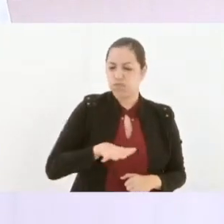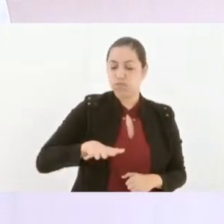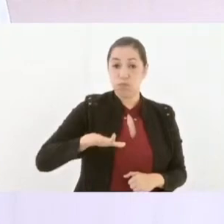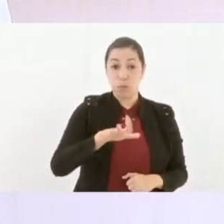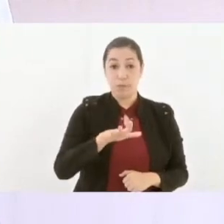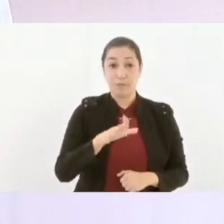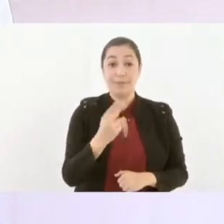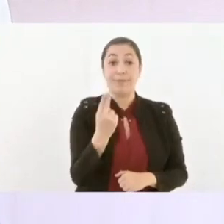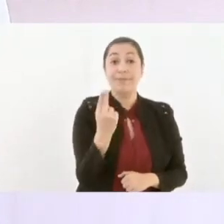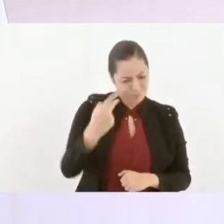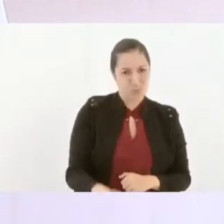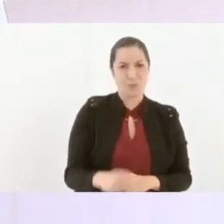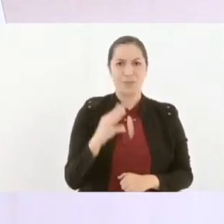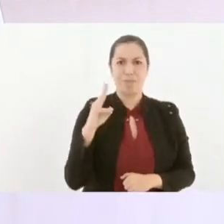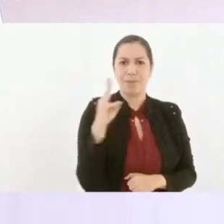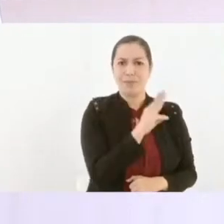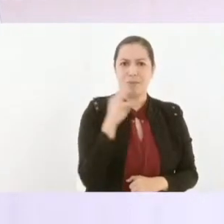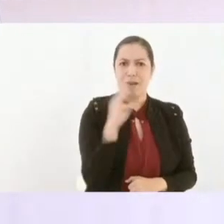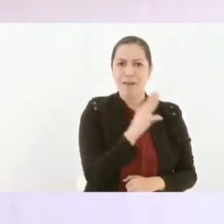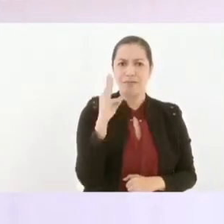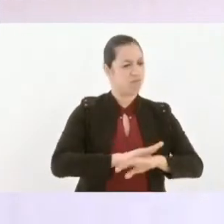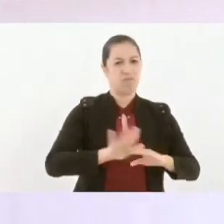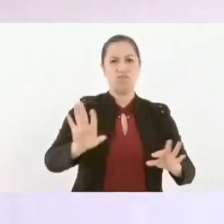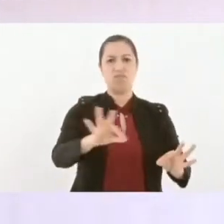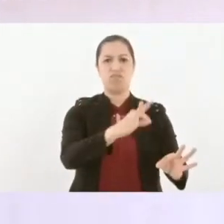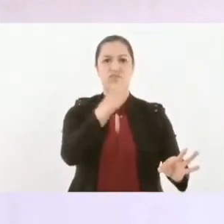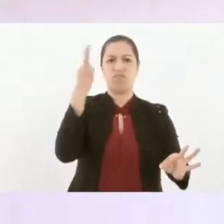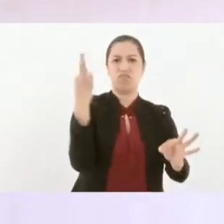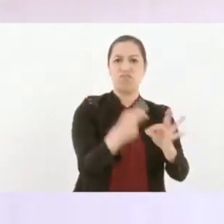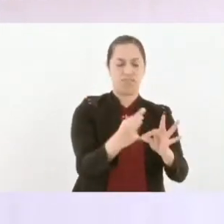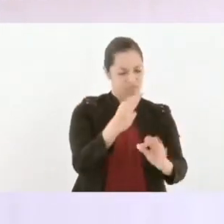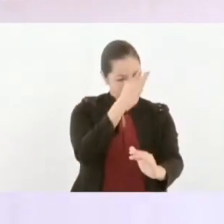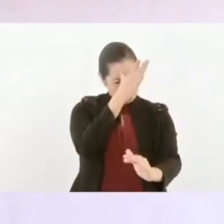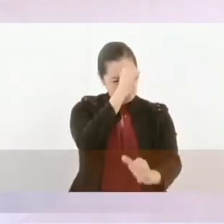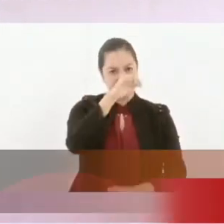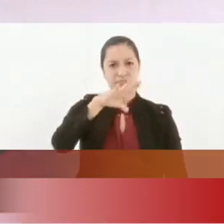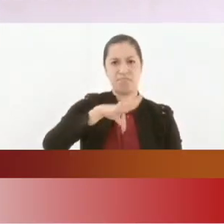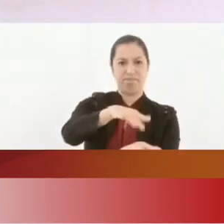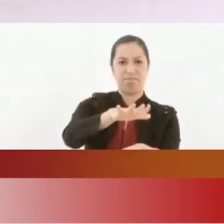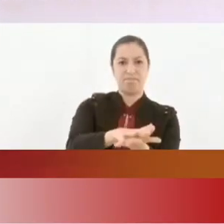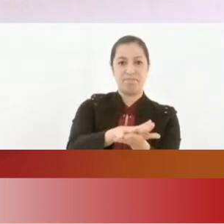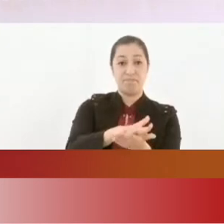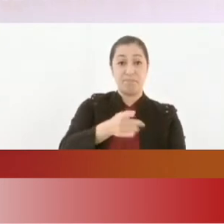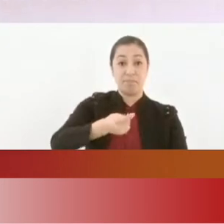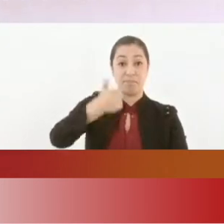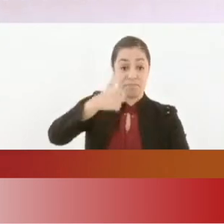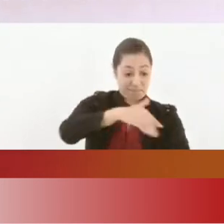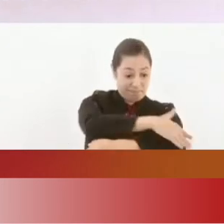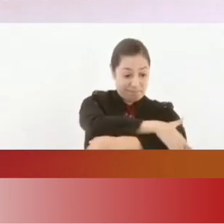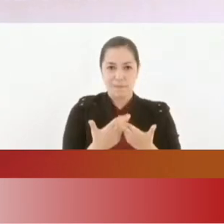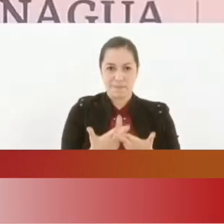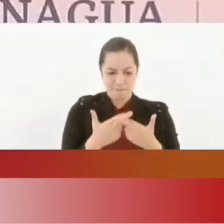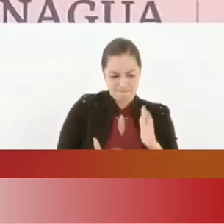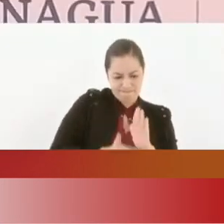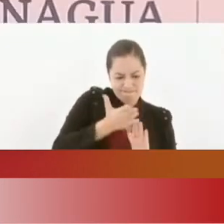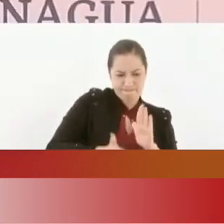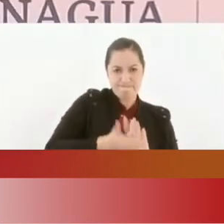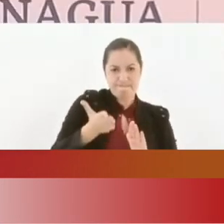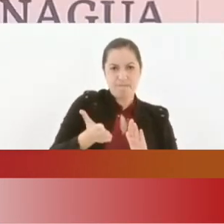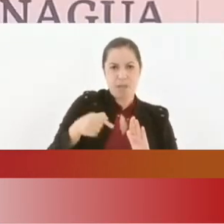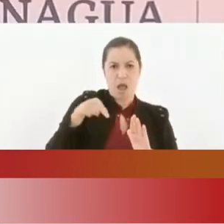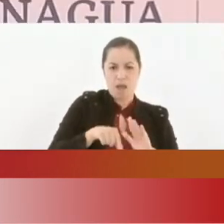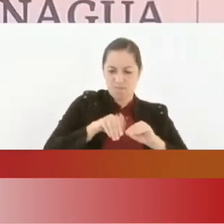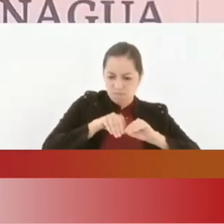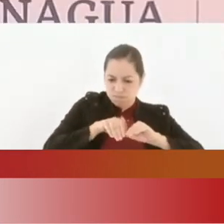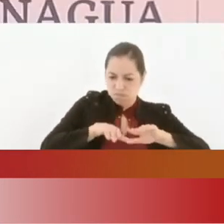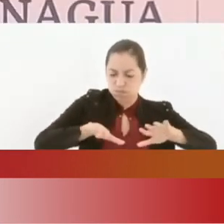necesita Mazatlán se va a tener de esta presa por el acueducto que se construyó tanto con